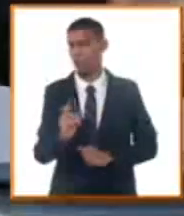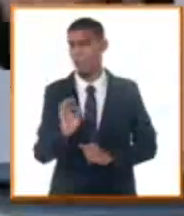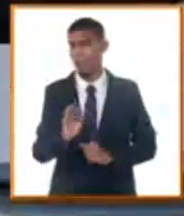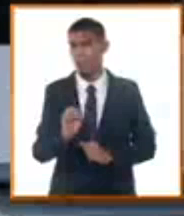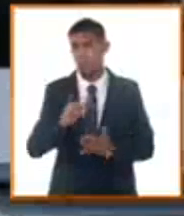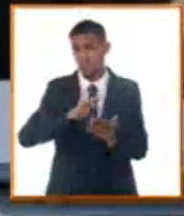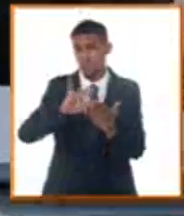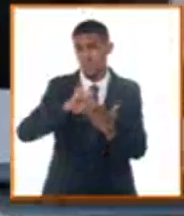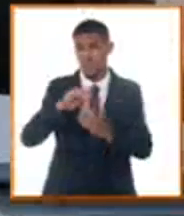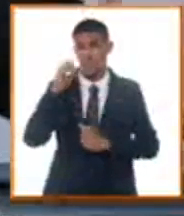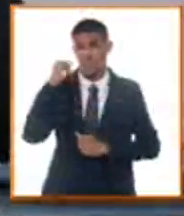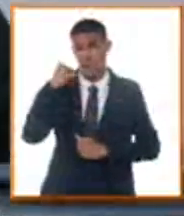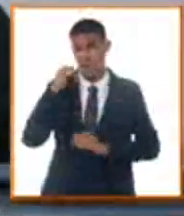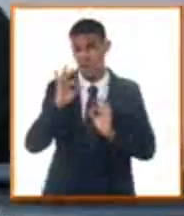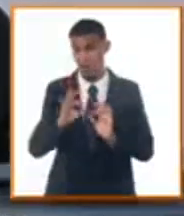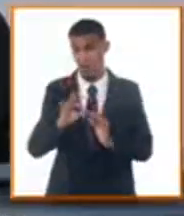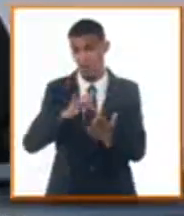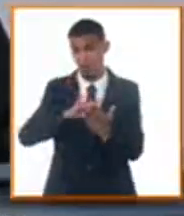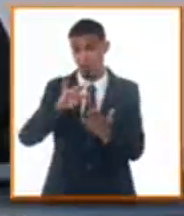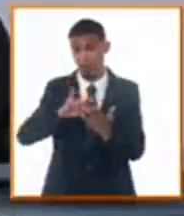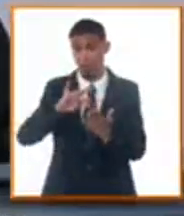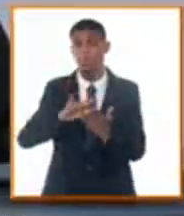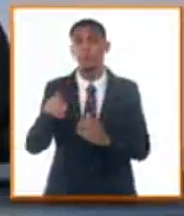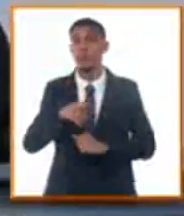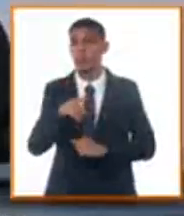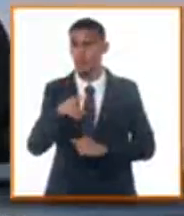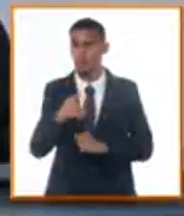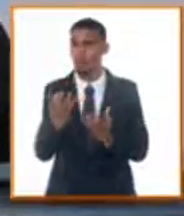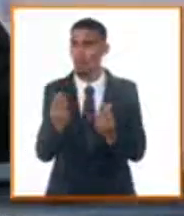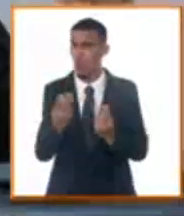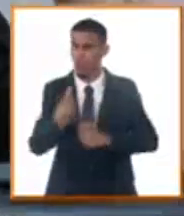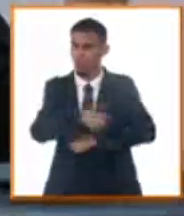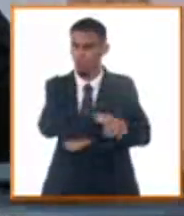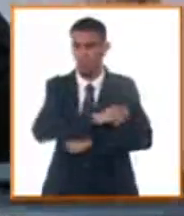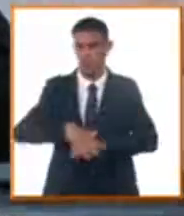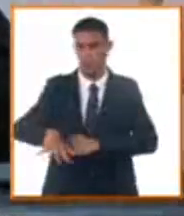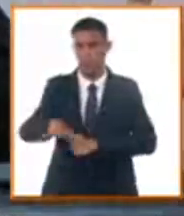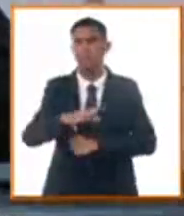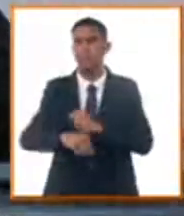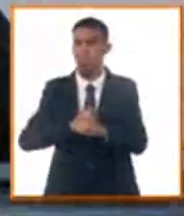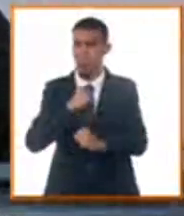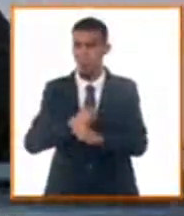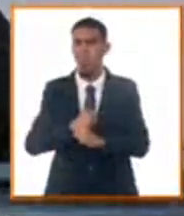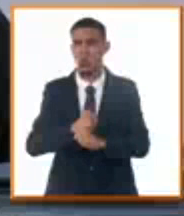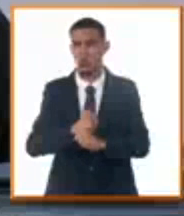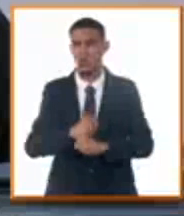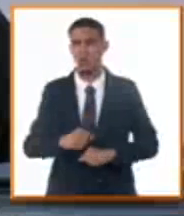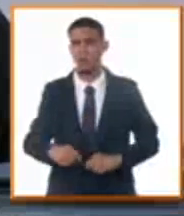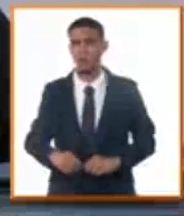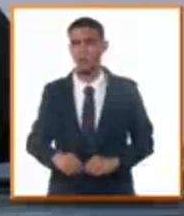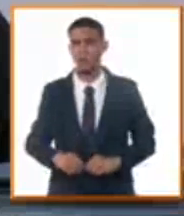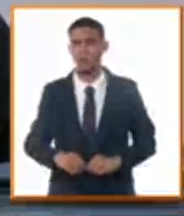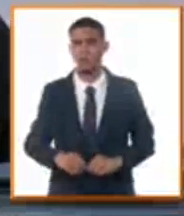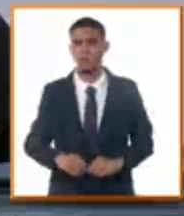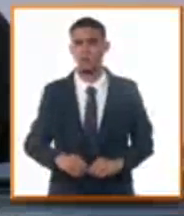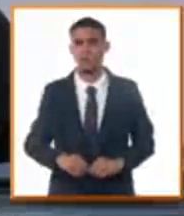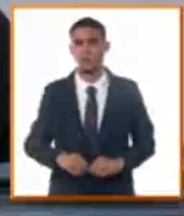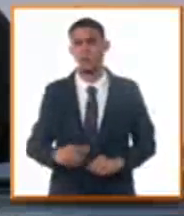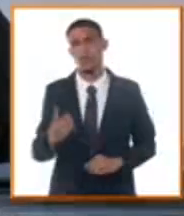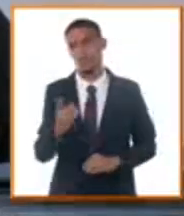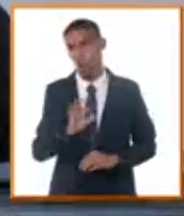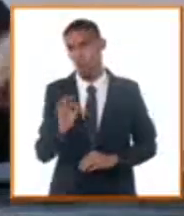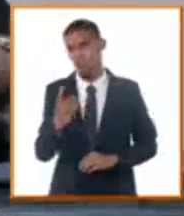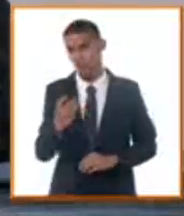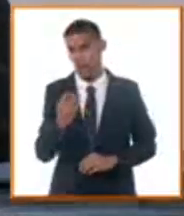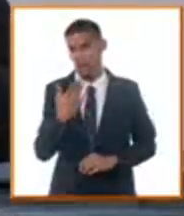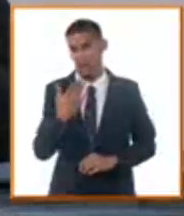en 4 millones de personas que lo usan, sino también en cuanto más se puede hacer en el sector estatal, en el sector empresarial,